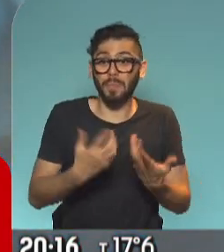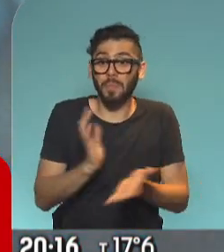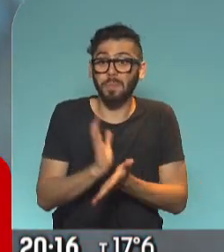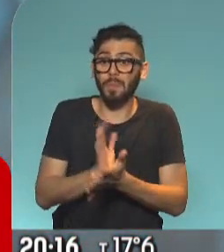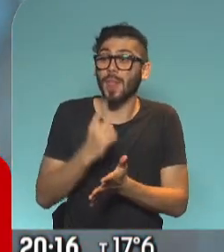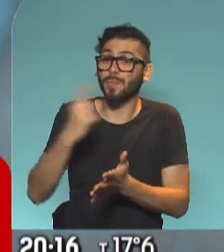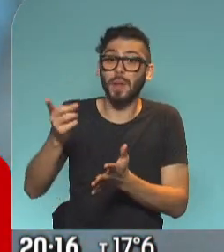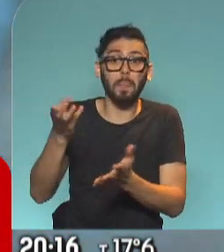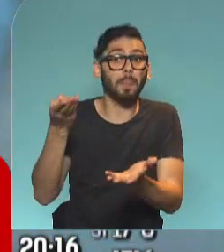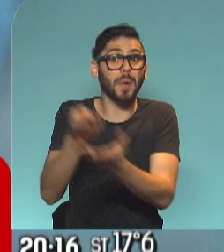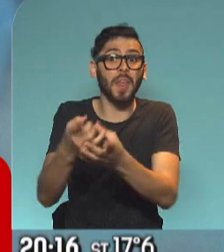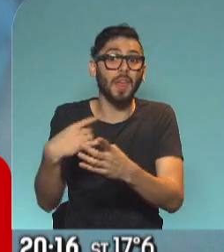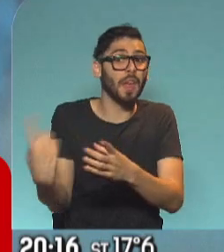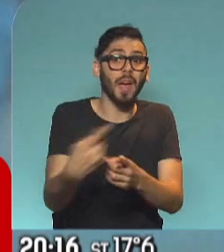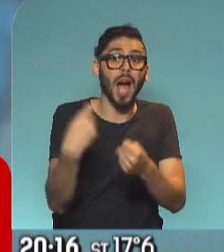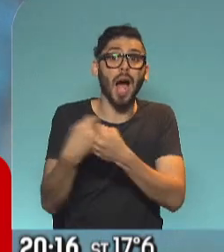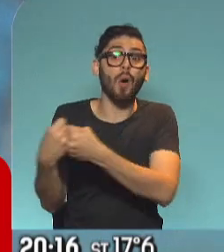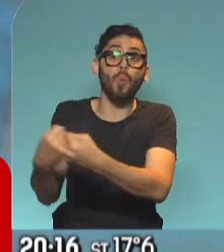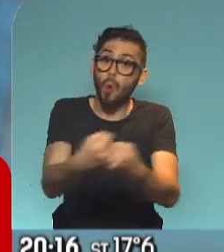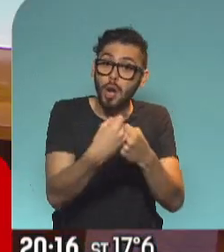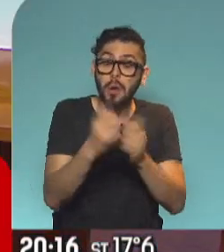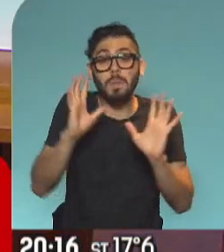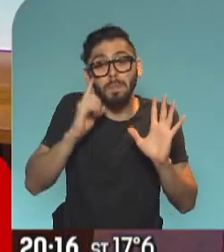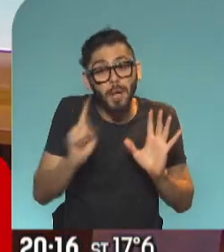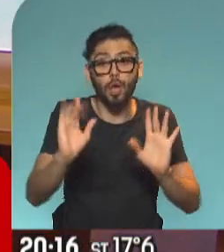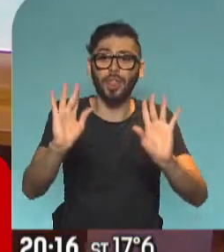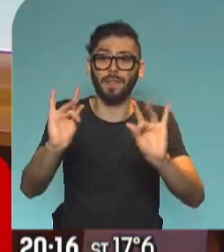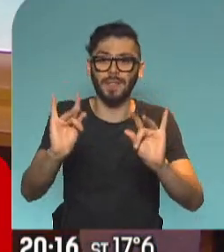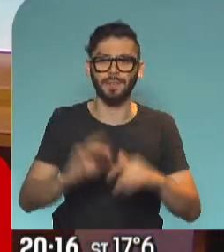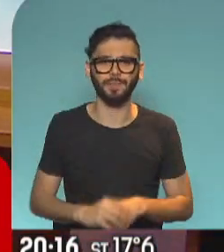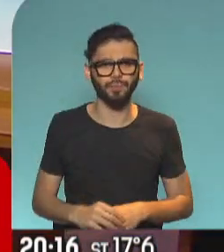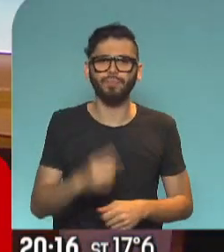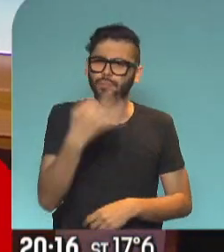esos sectores, pero marcando a su vez la dificultad. Completo, Lucía. Gracias. Ahora